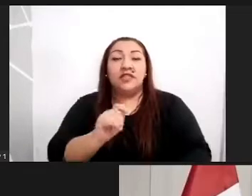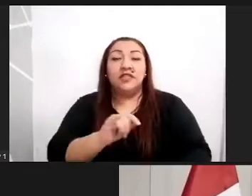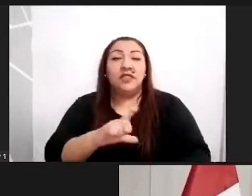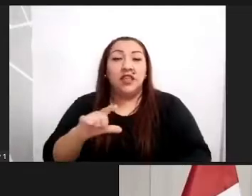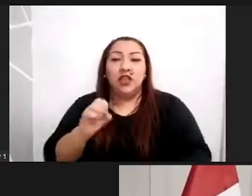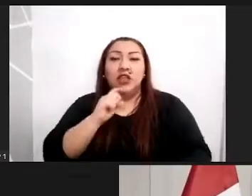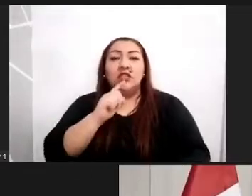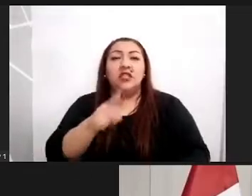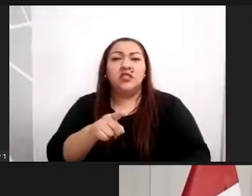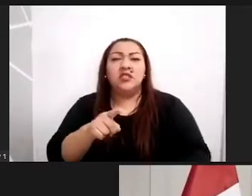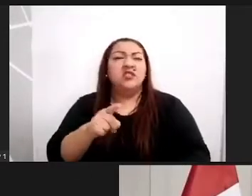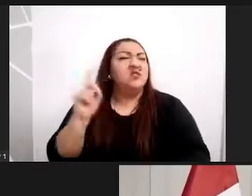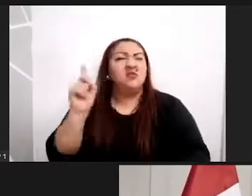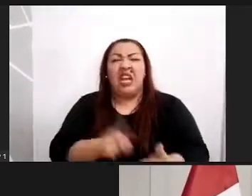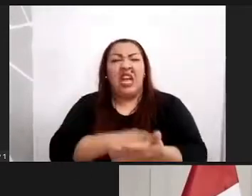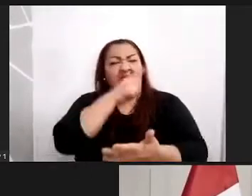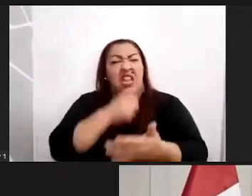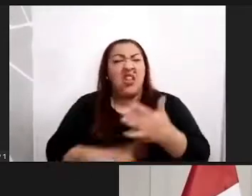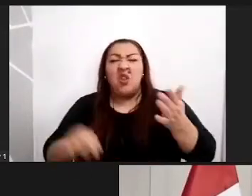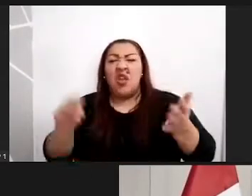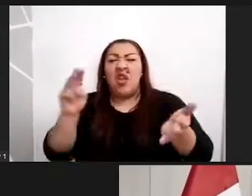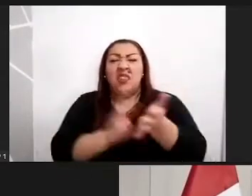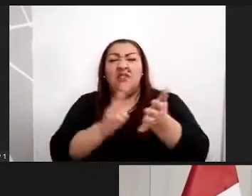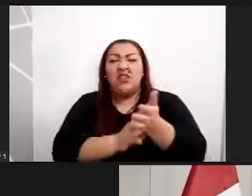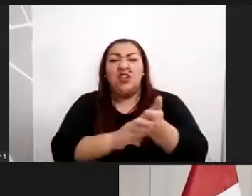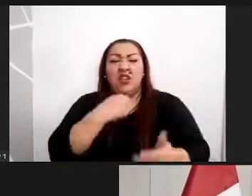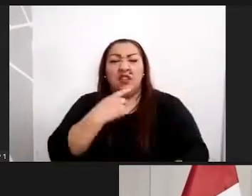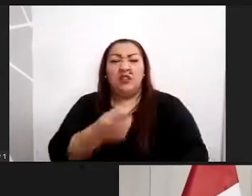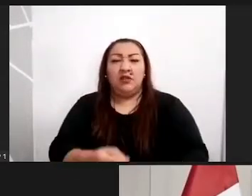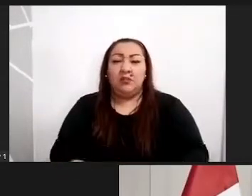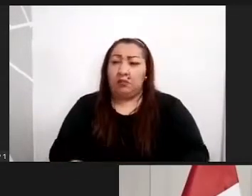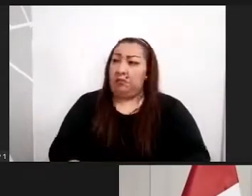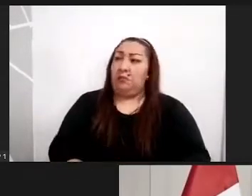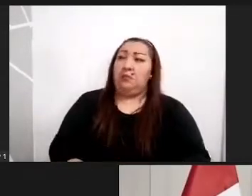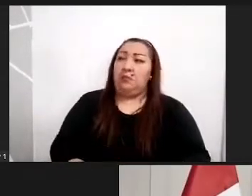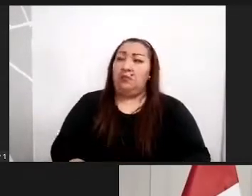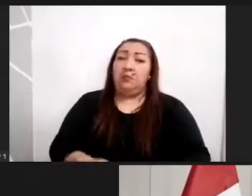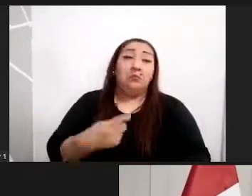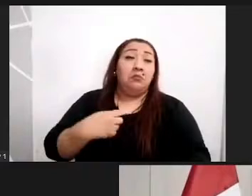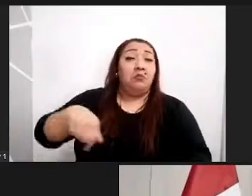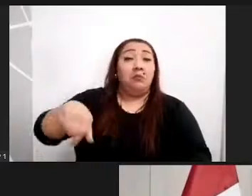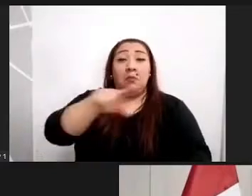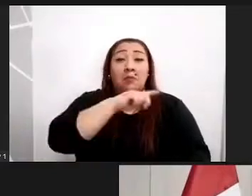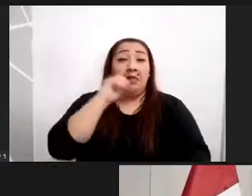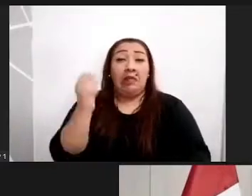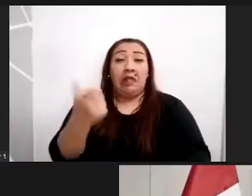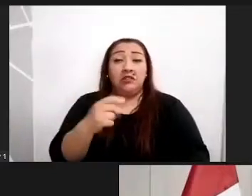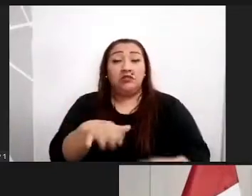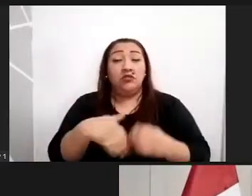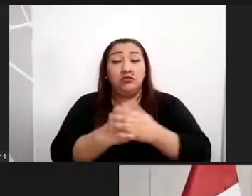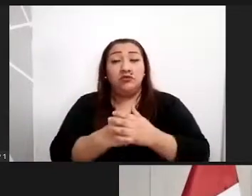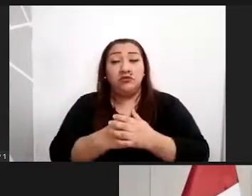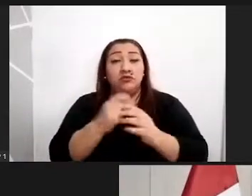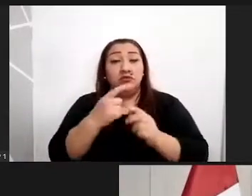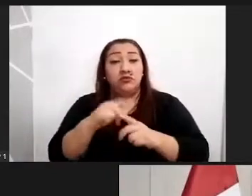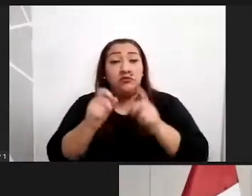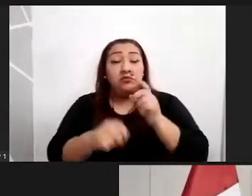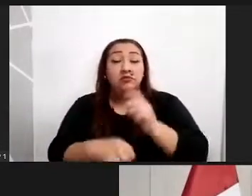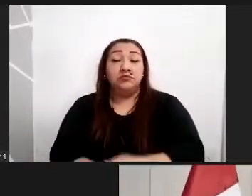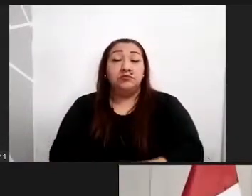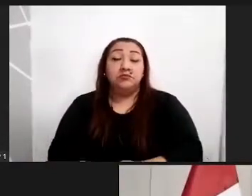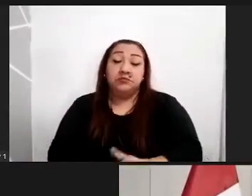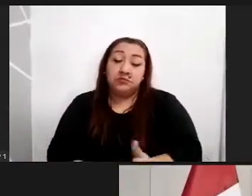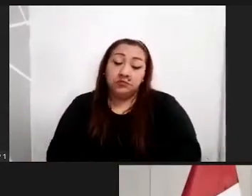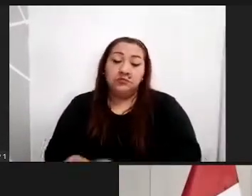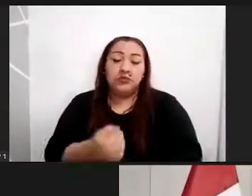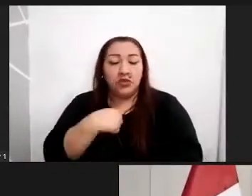que desactivar la Defensoría del Pueblo. Y el clamor fue inmediato y amplio de casi todas las tiendas políticas. Por ello, quisiera